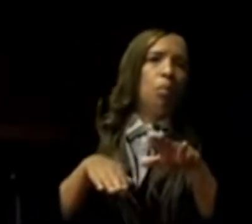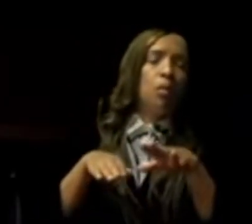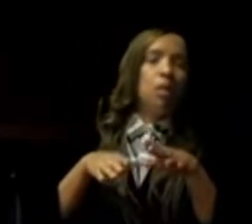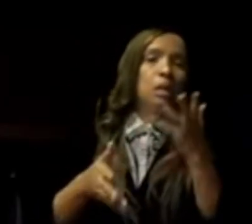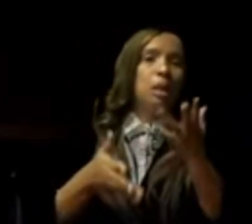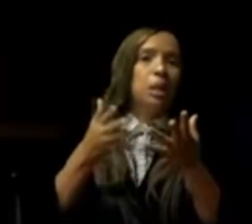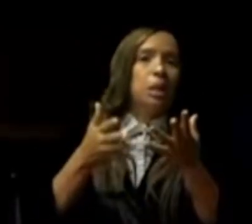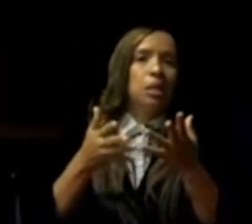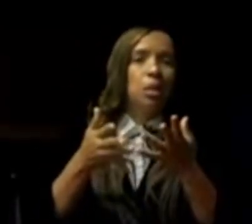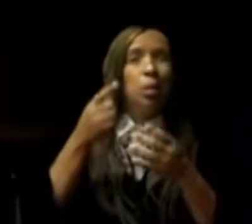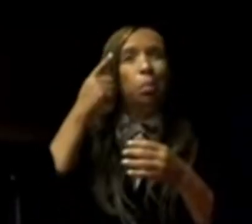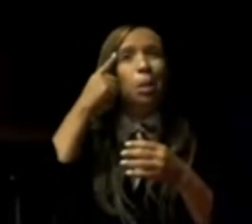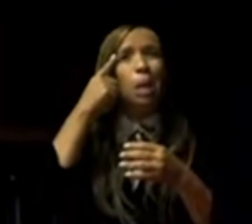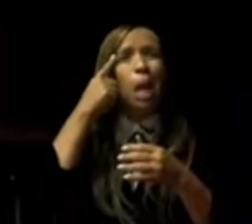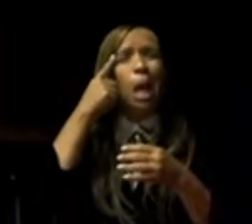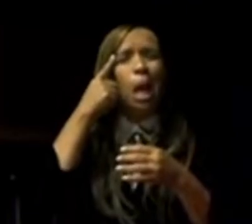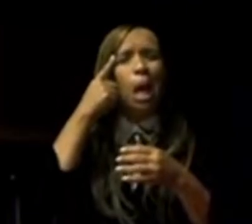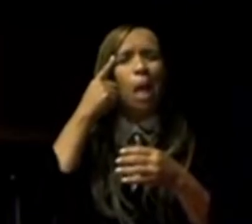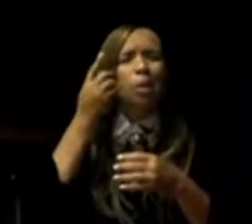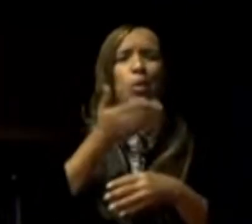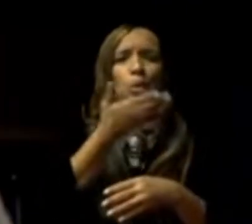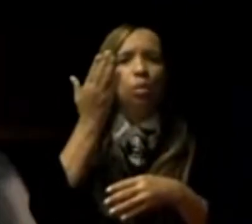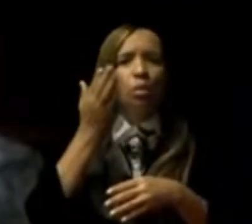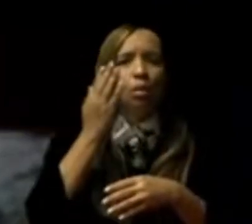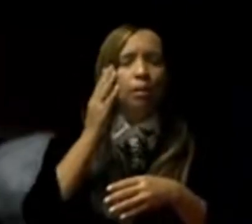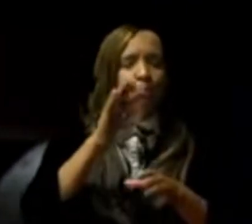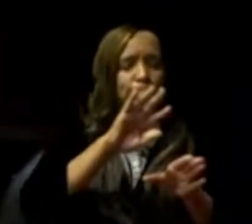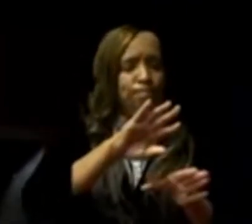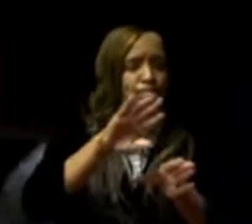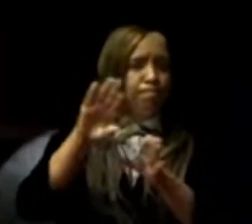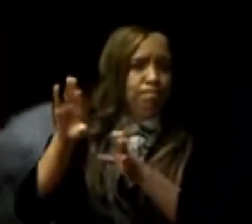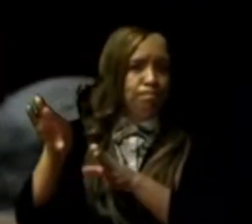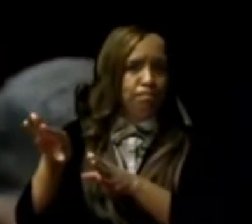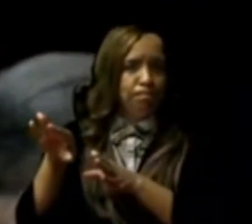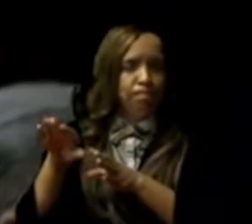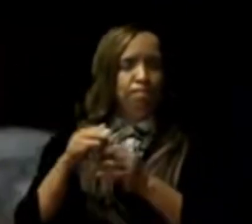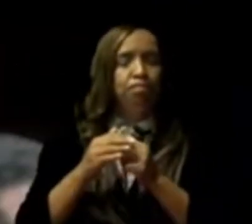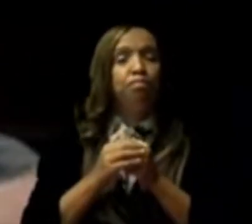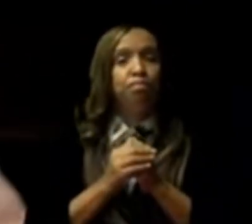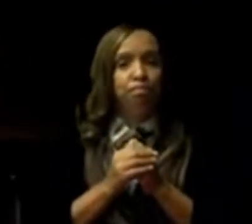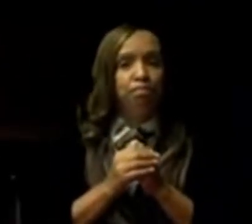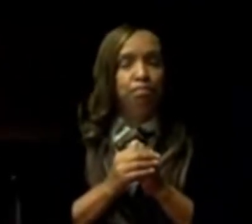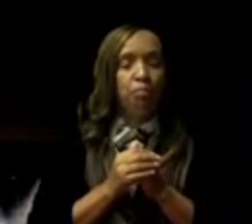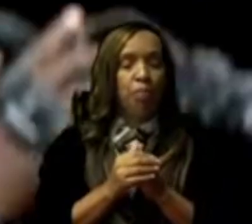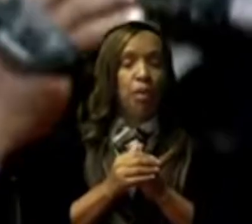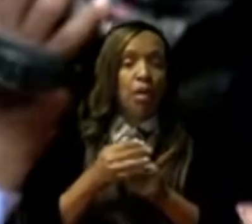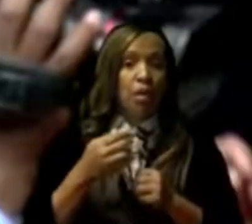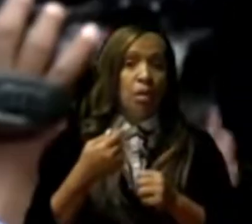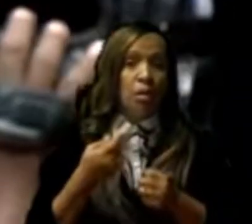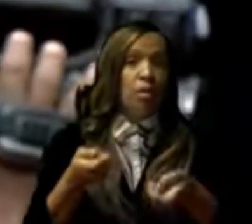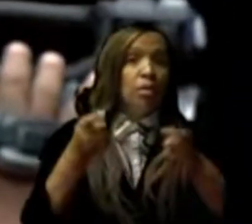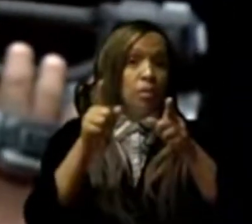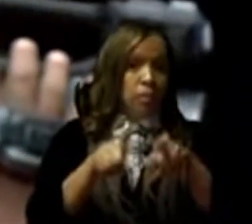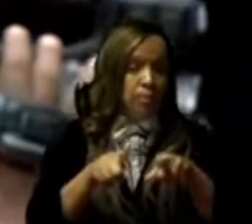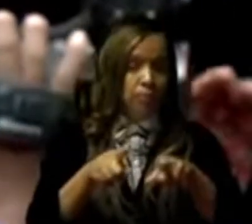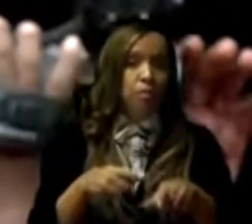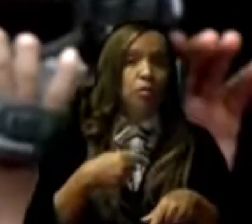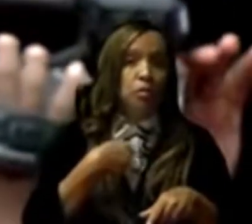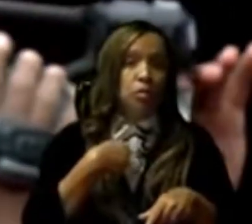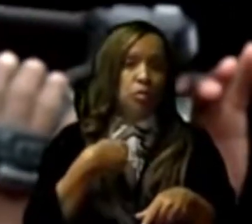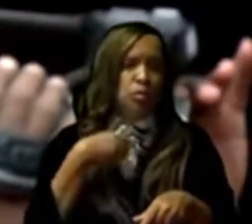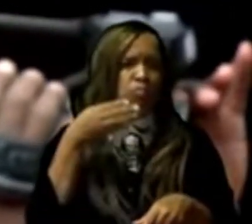social y un equipo de trasplante del